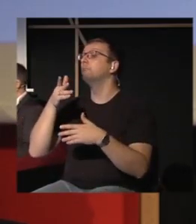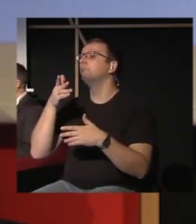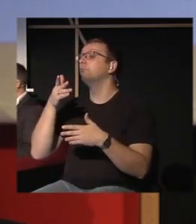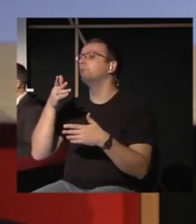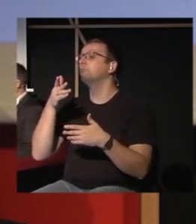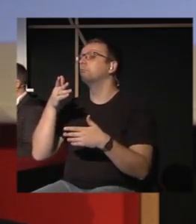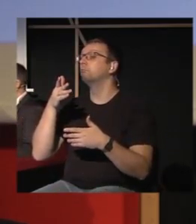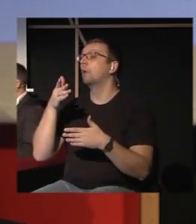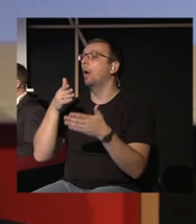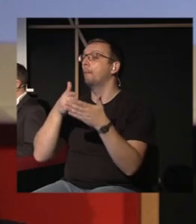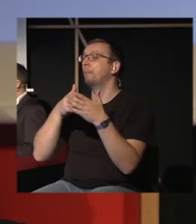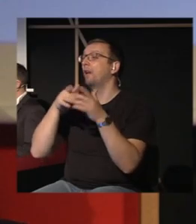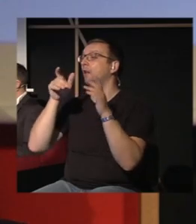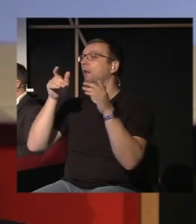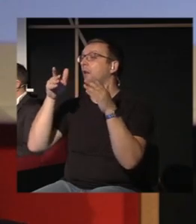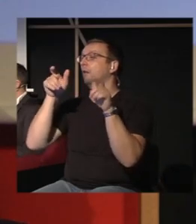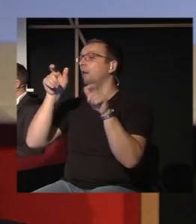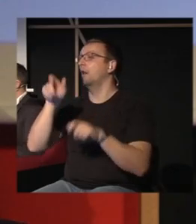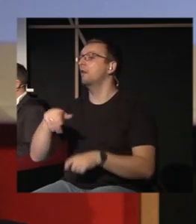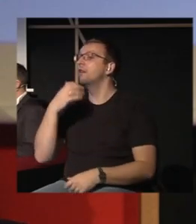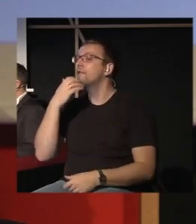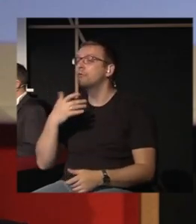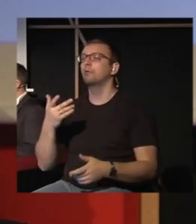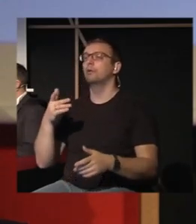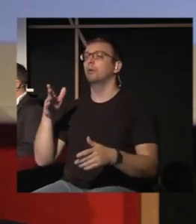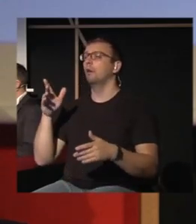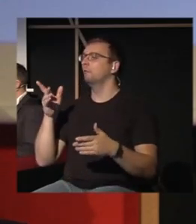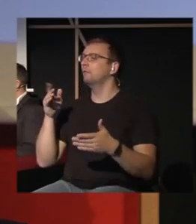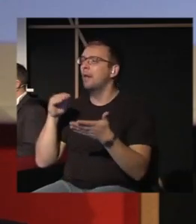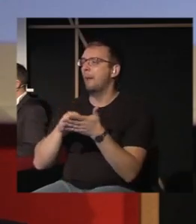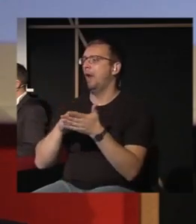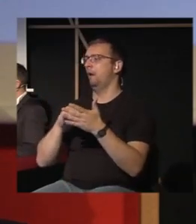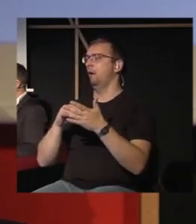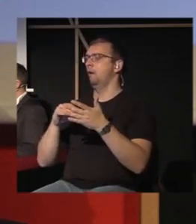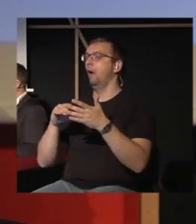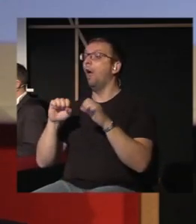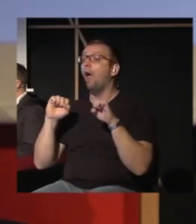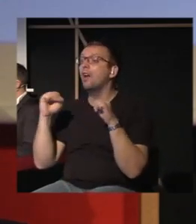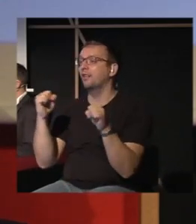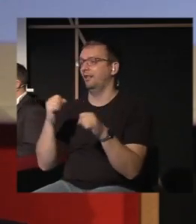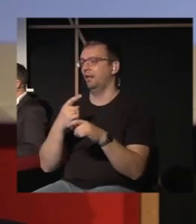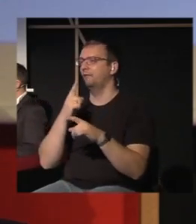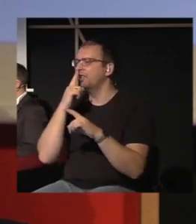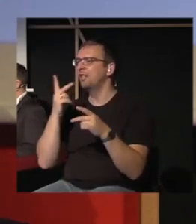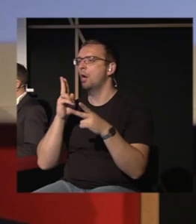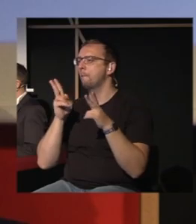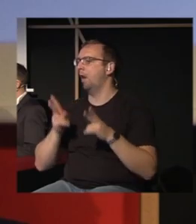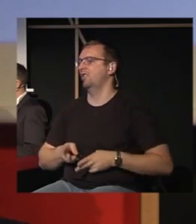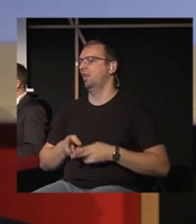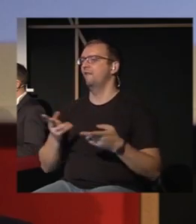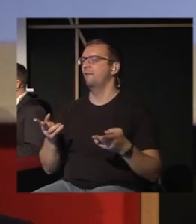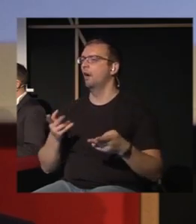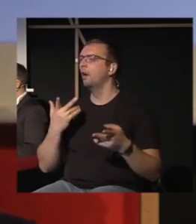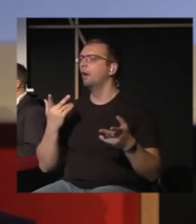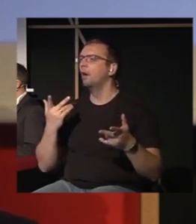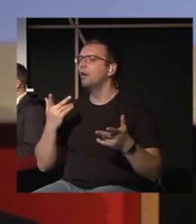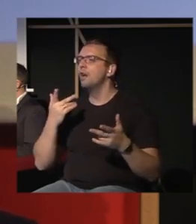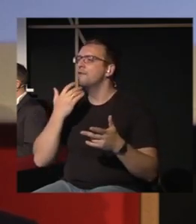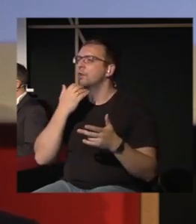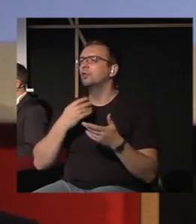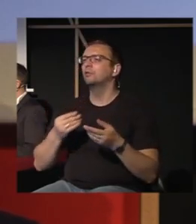ellos también tienen que formar parte, o sea, le invitamos a que cuando vienen a una persona con discapacidad se acercaran, se